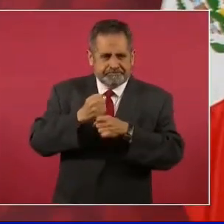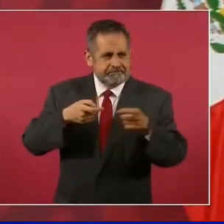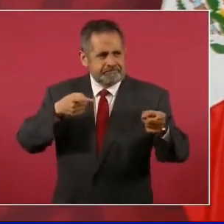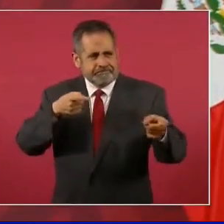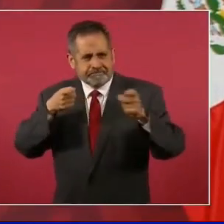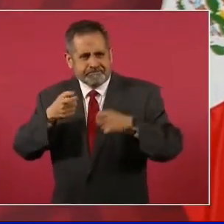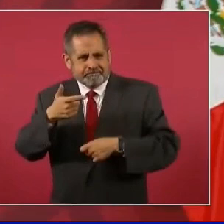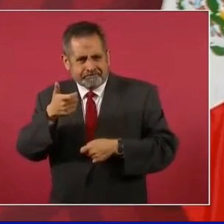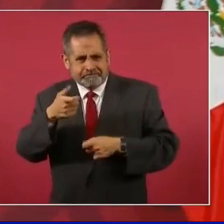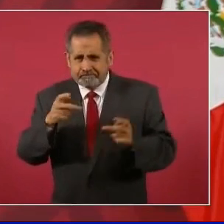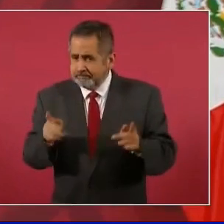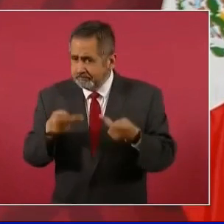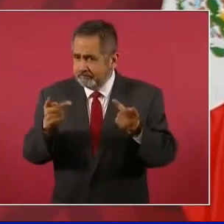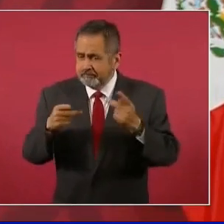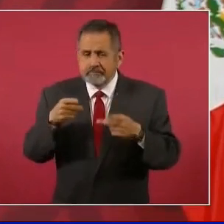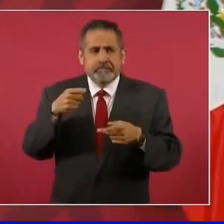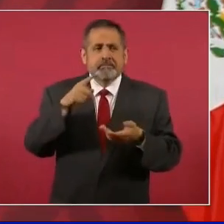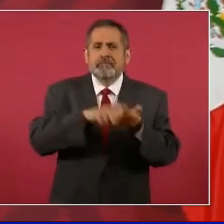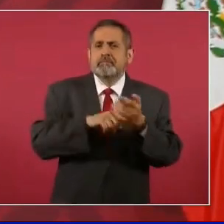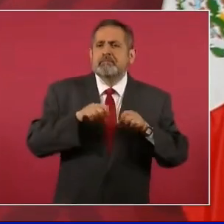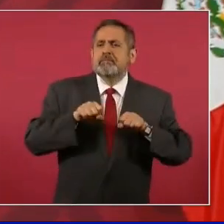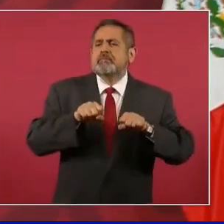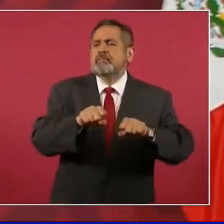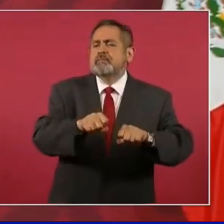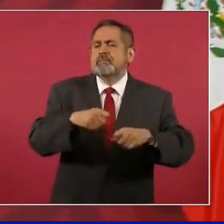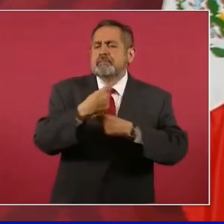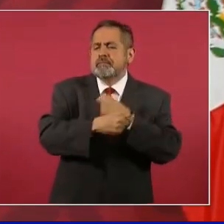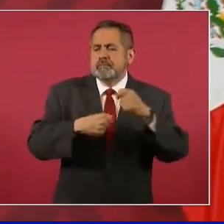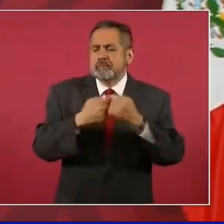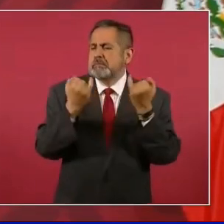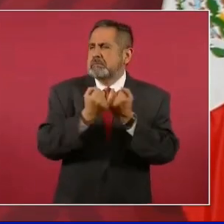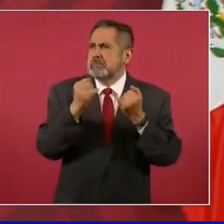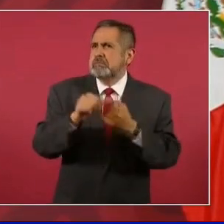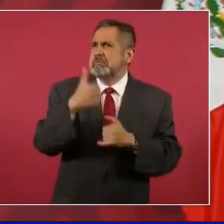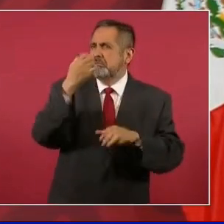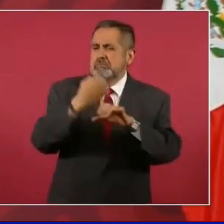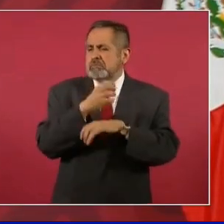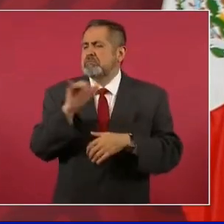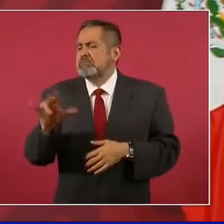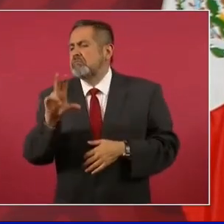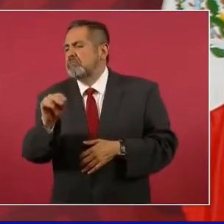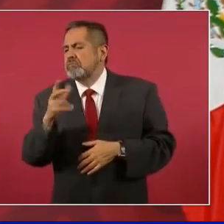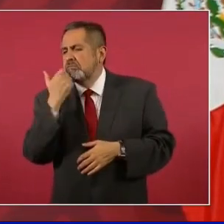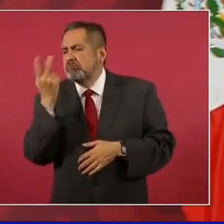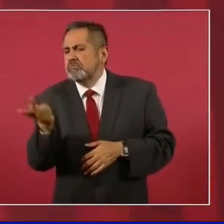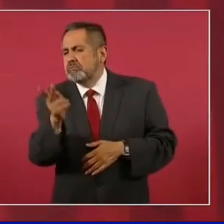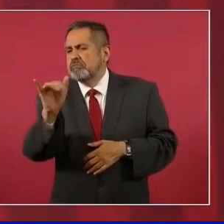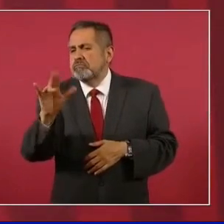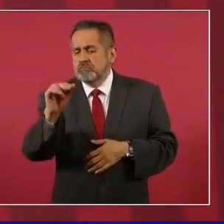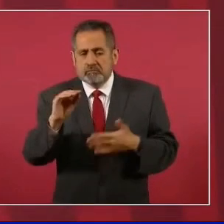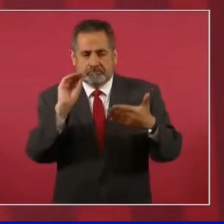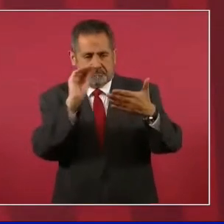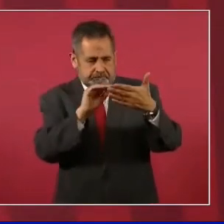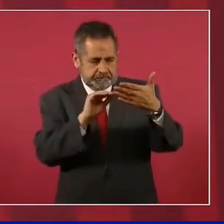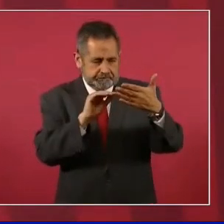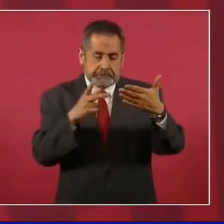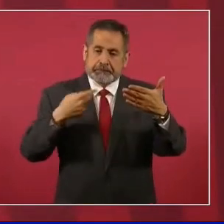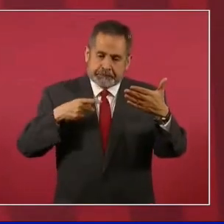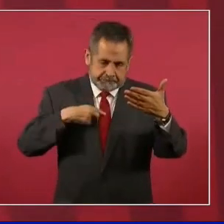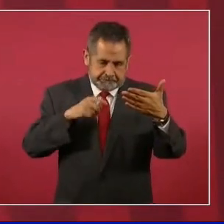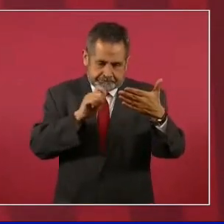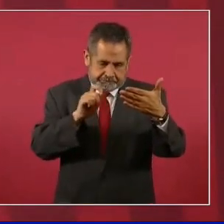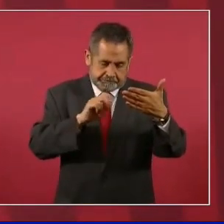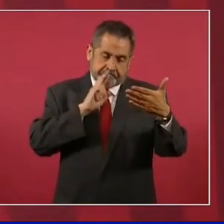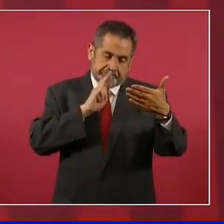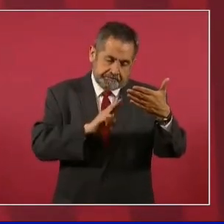en los supermercados como en otros estados de la Unión Americana o no. Y ahí tenían la gente